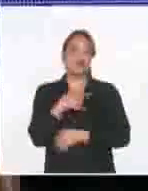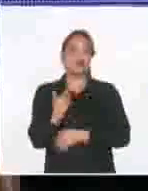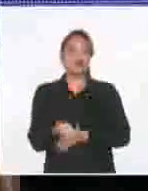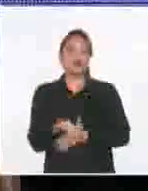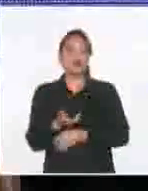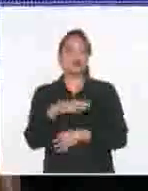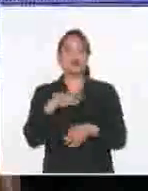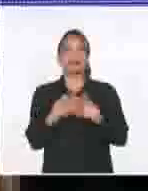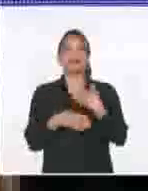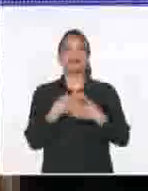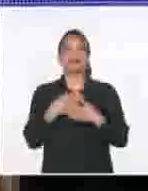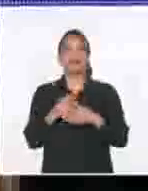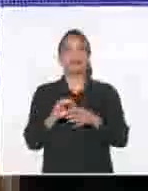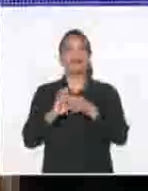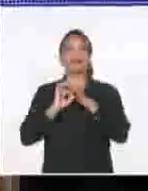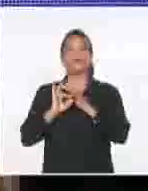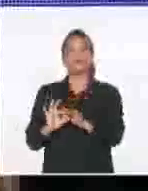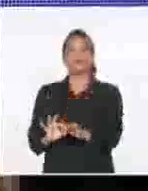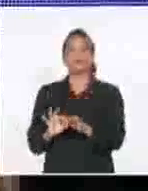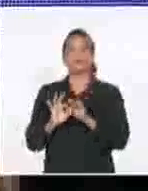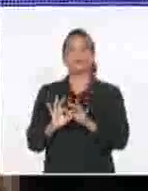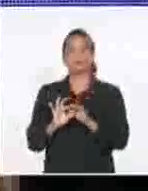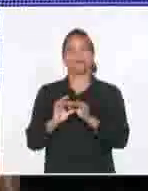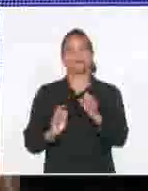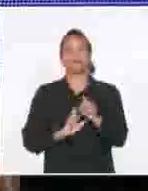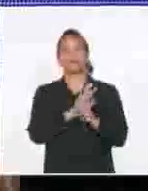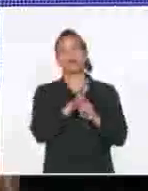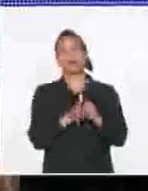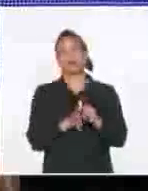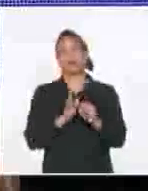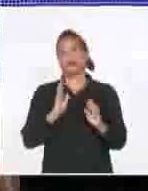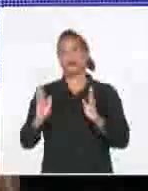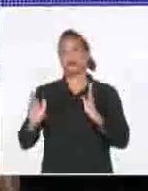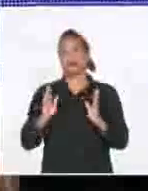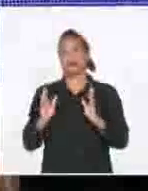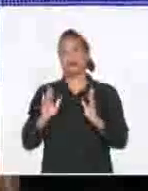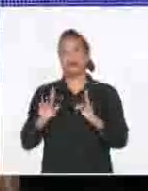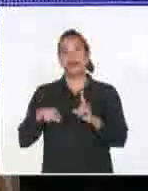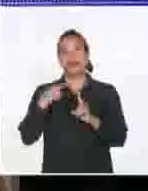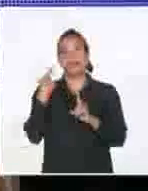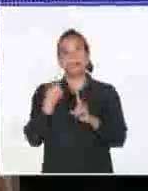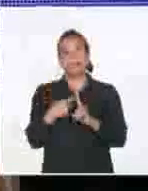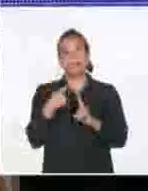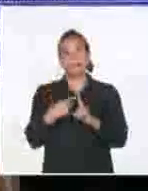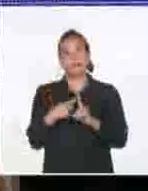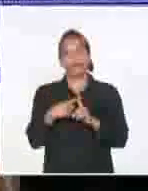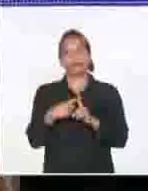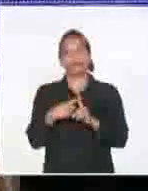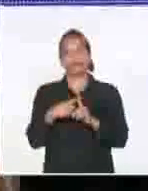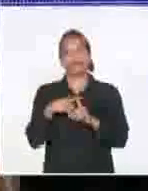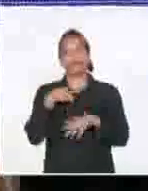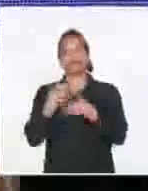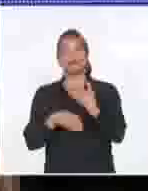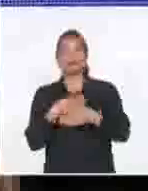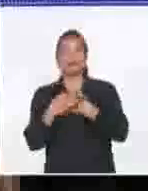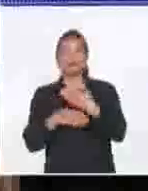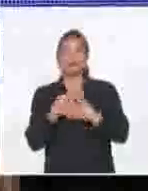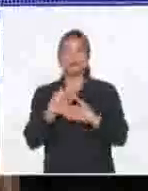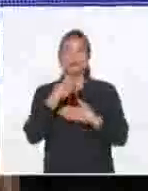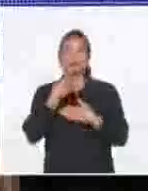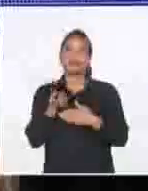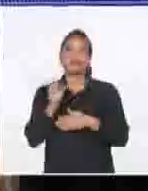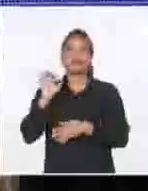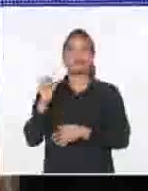efectos terribles de la pandemia y de los efectos ulteriores en materia de